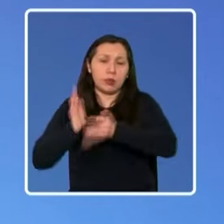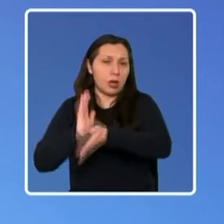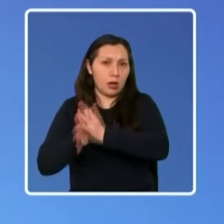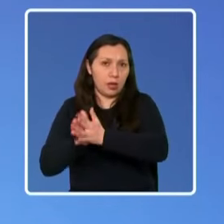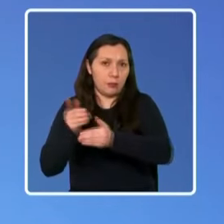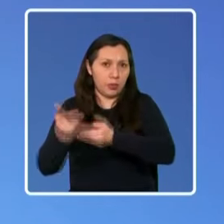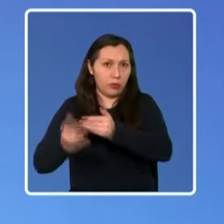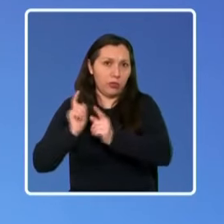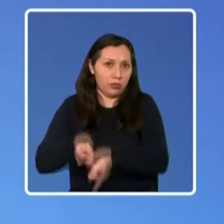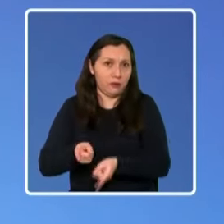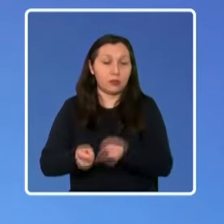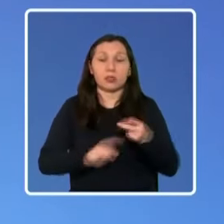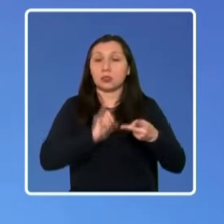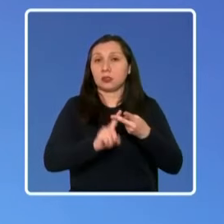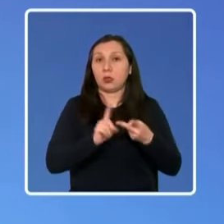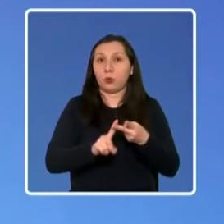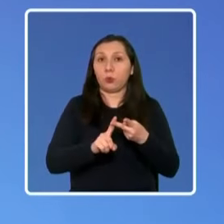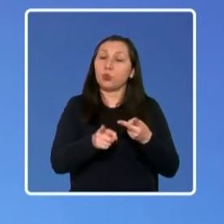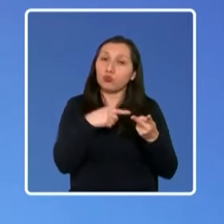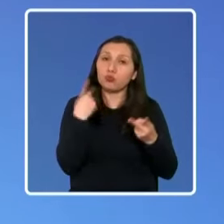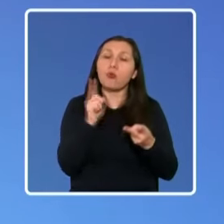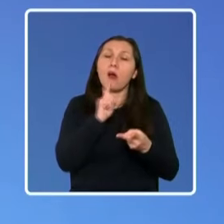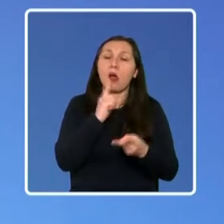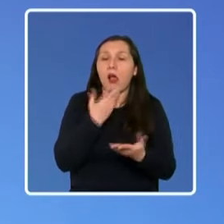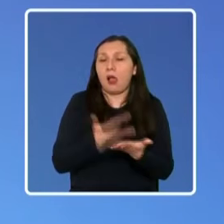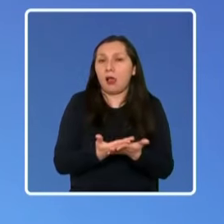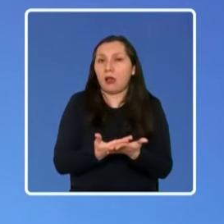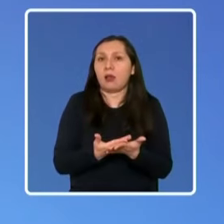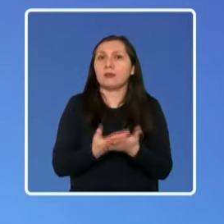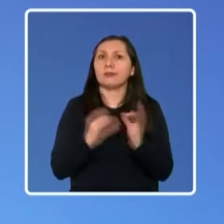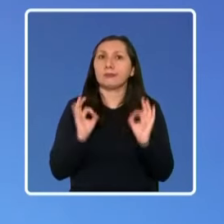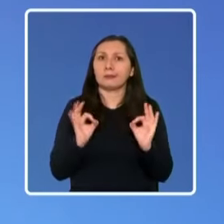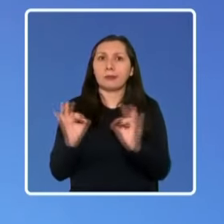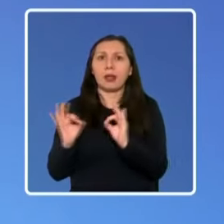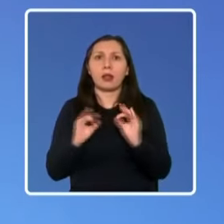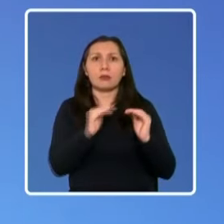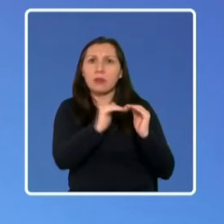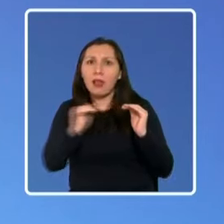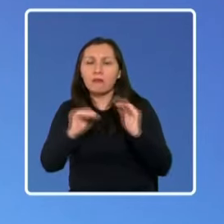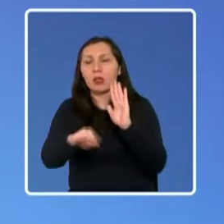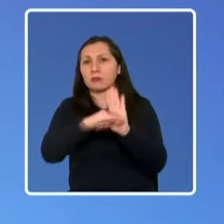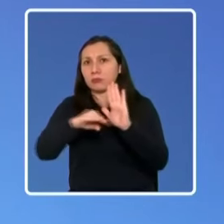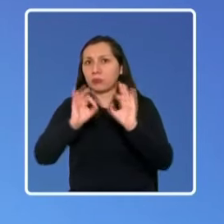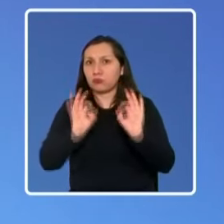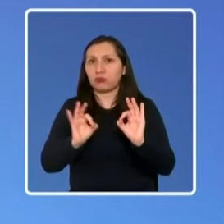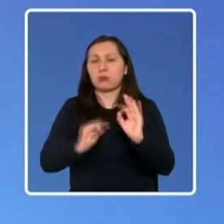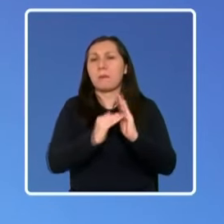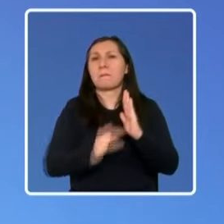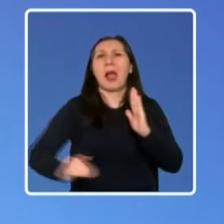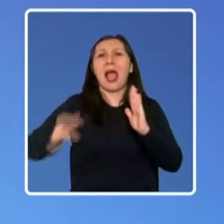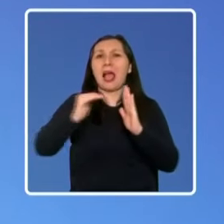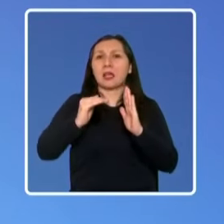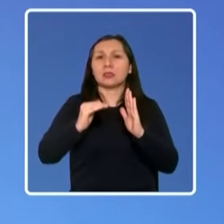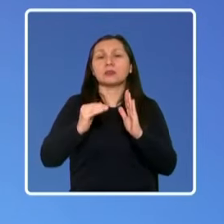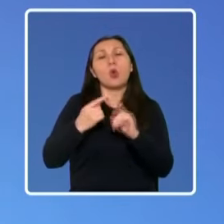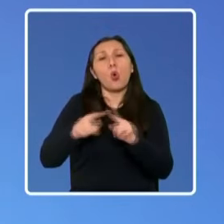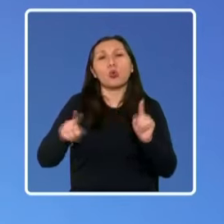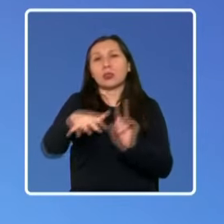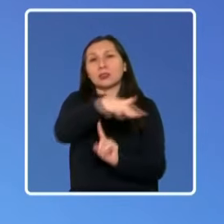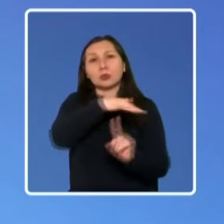celeridad. Dos, que tengamos, evidentemente, estándares, lo hemos tenido, mucho más alto respecto a otros